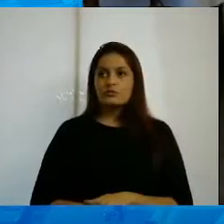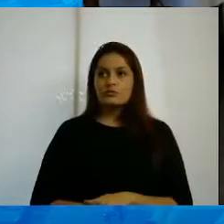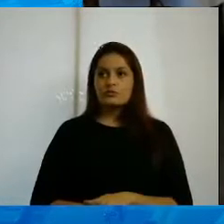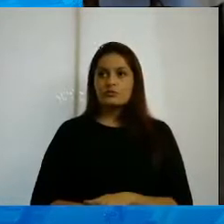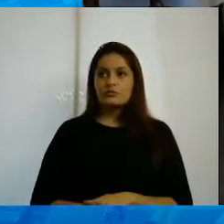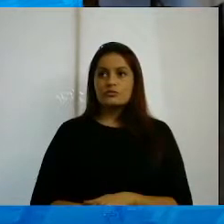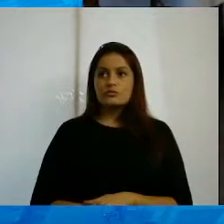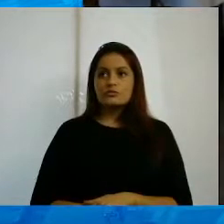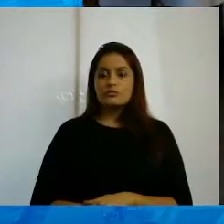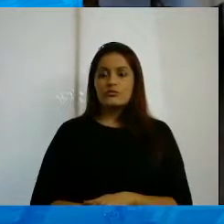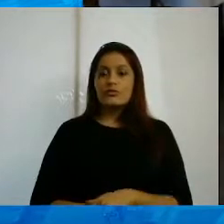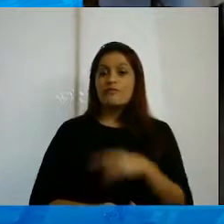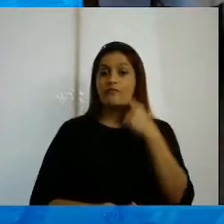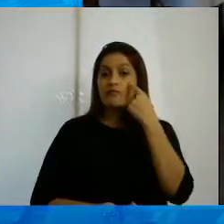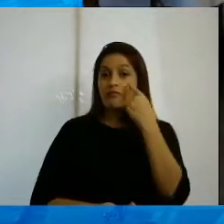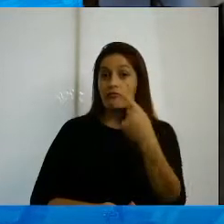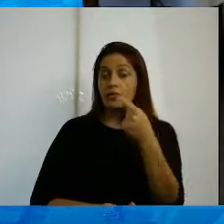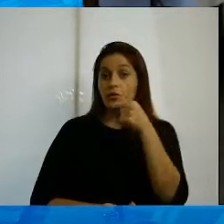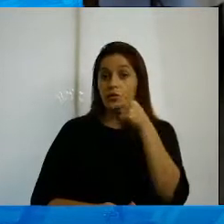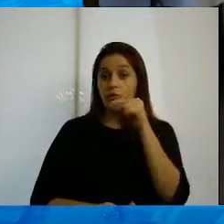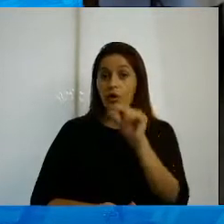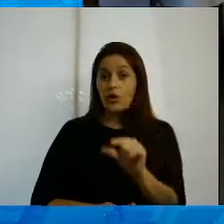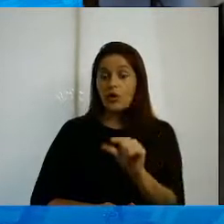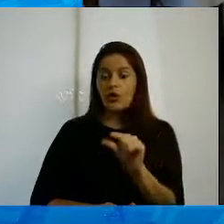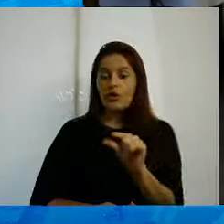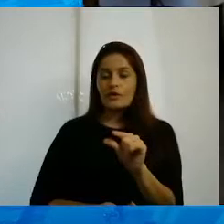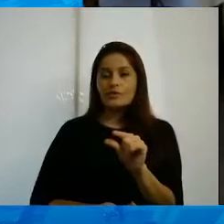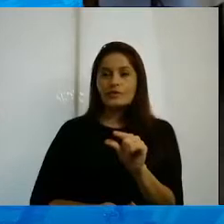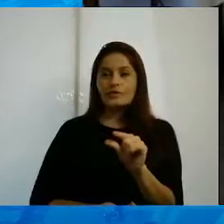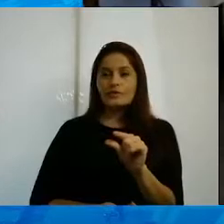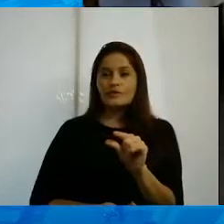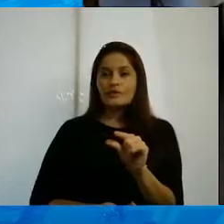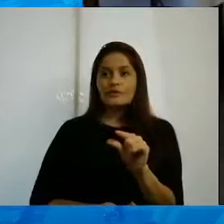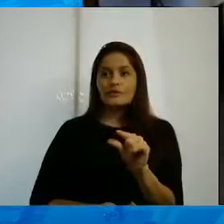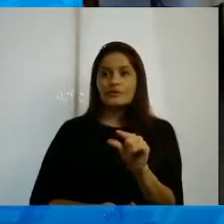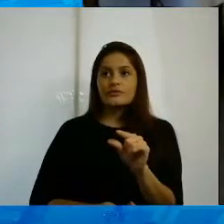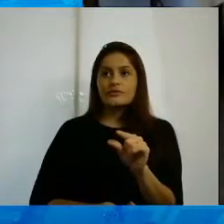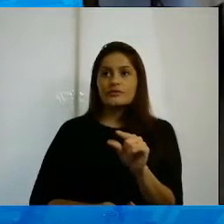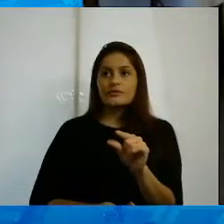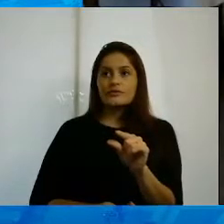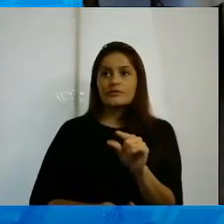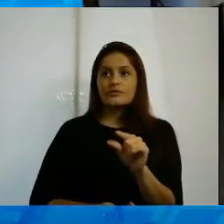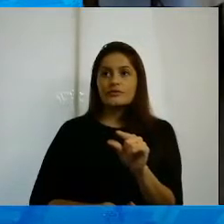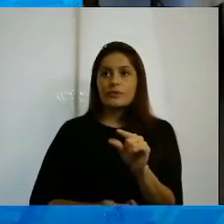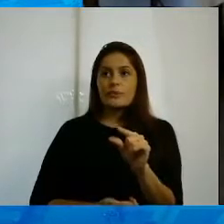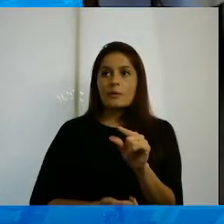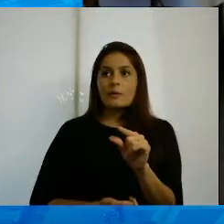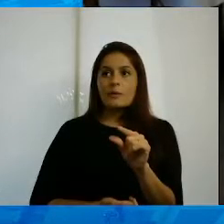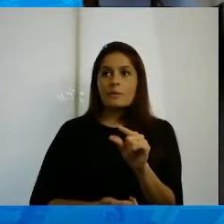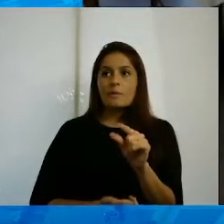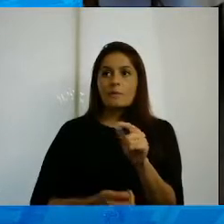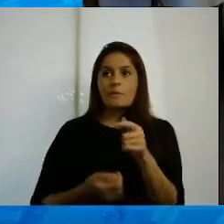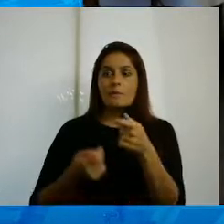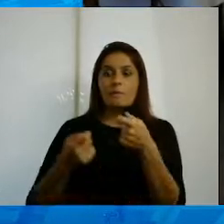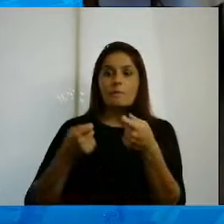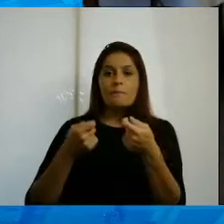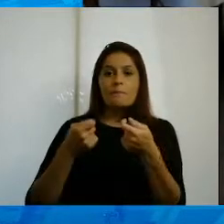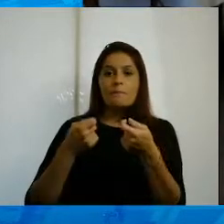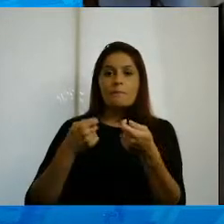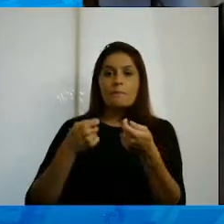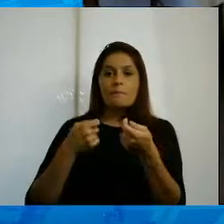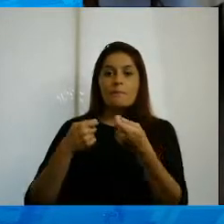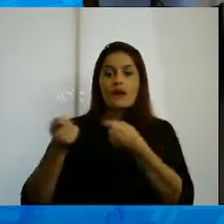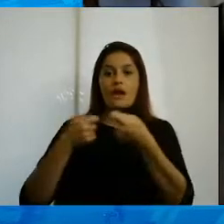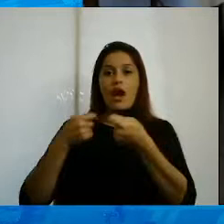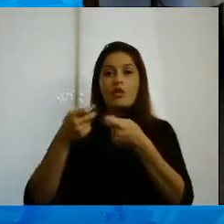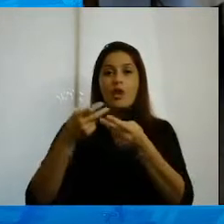Vi hace poco que estaba en mercado público el arriendo de dos camionetas para Videco, que son